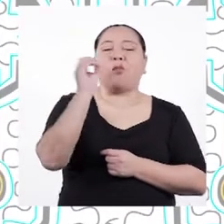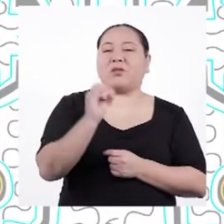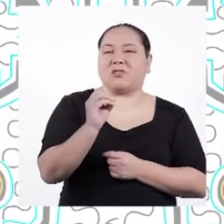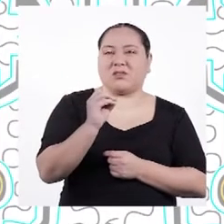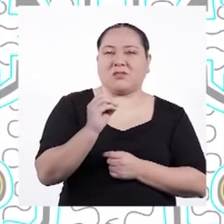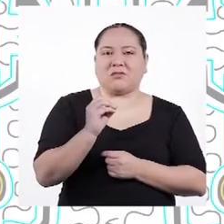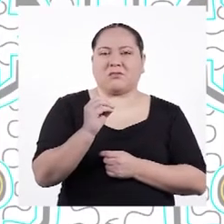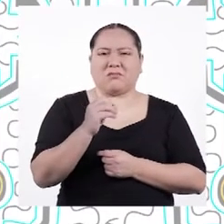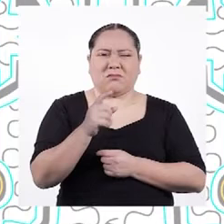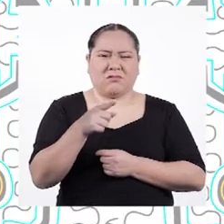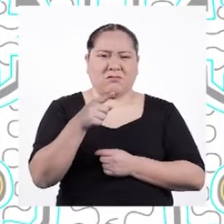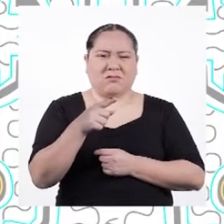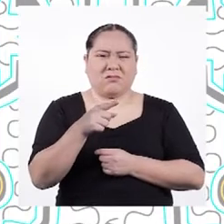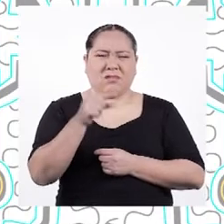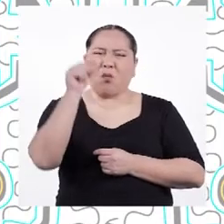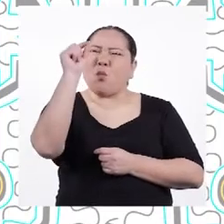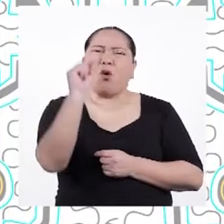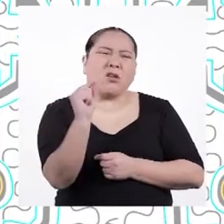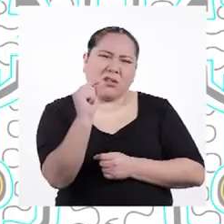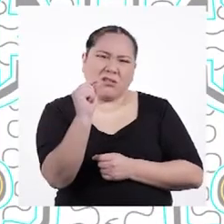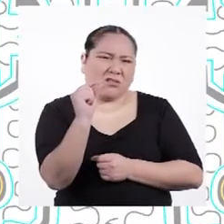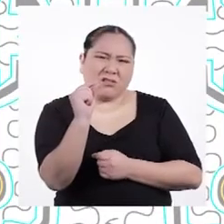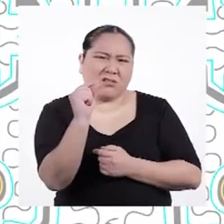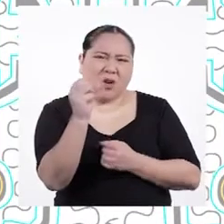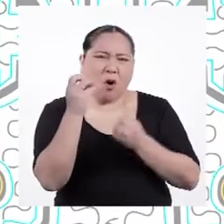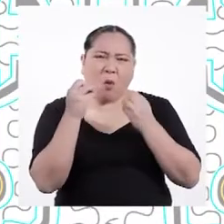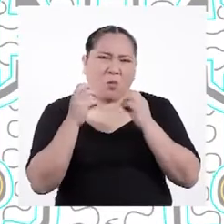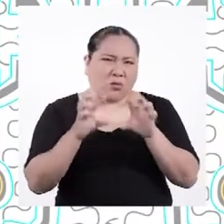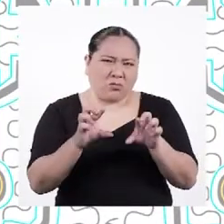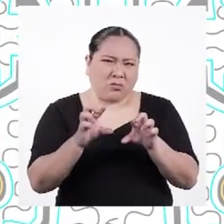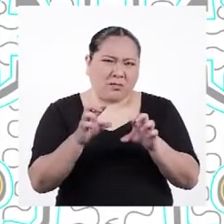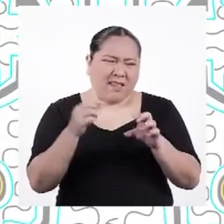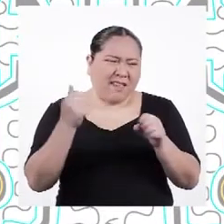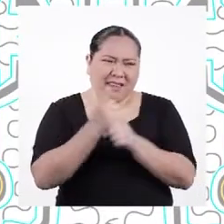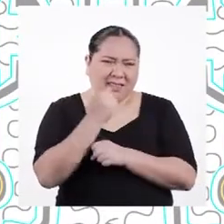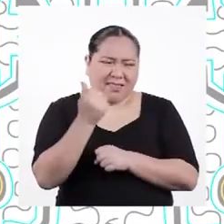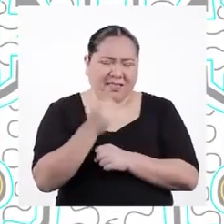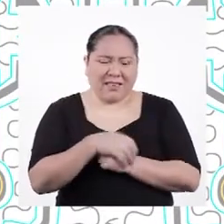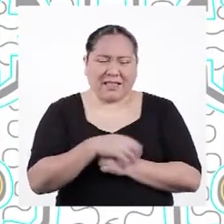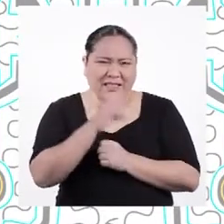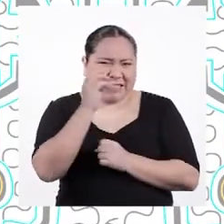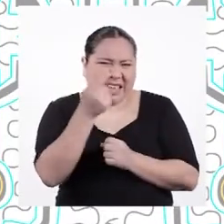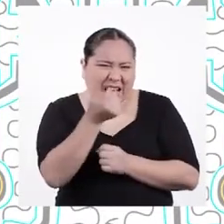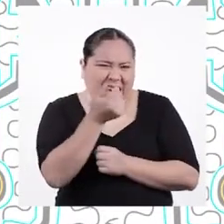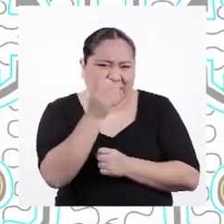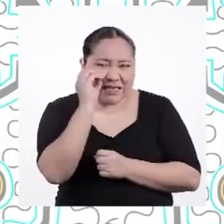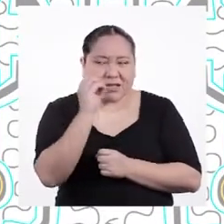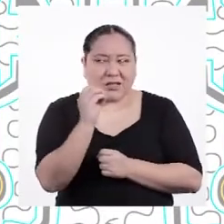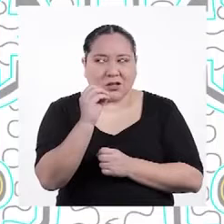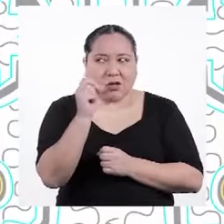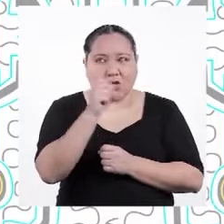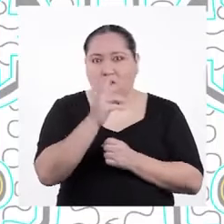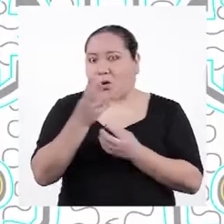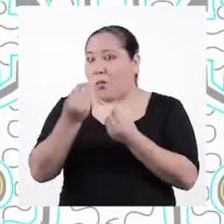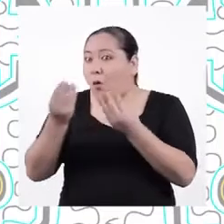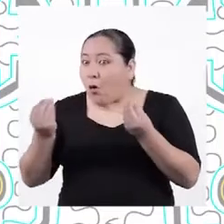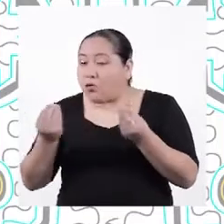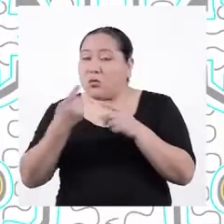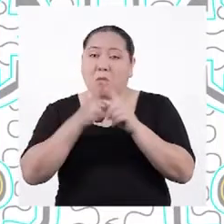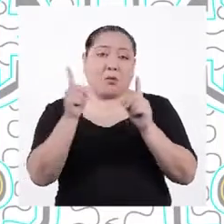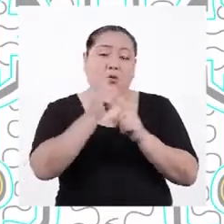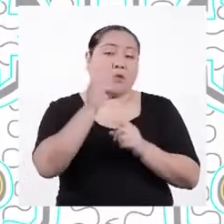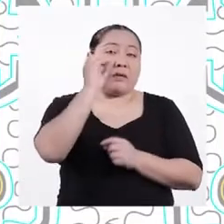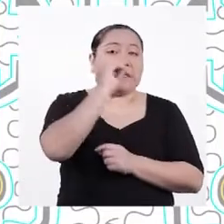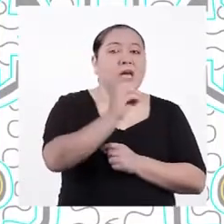Eso es muy poquito. Casi 0. Bueno, no es mucho, pero tampoco es 0. Es una probabilidad